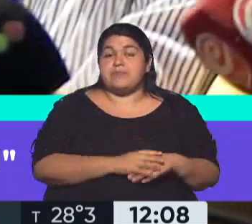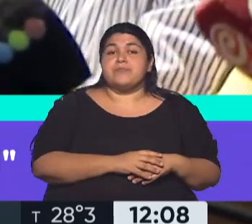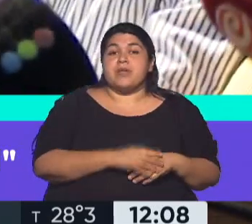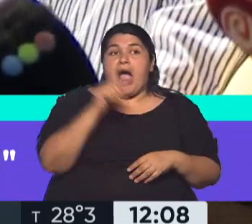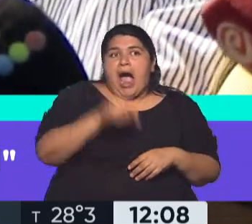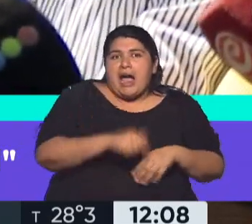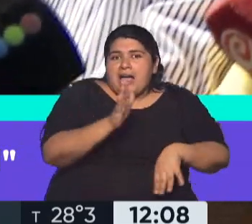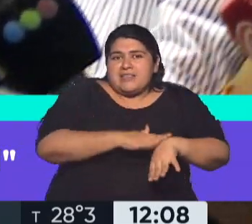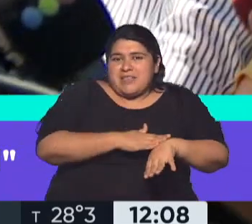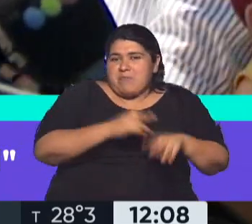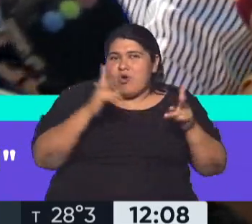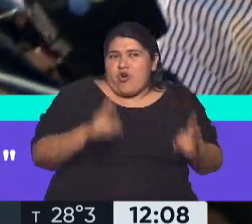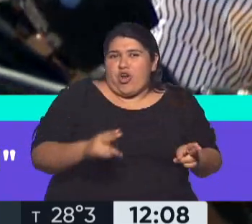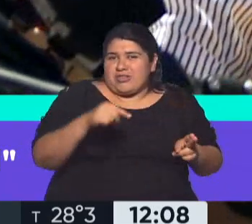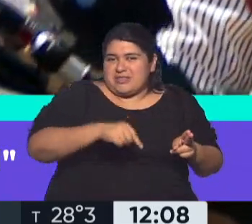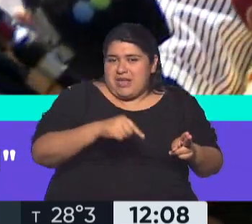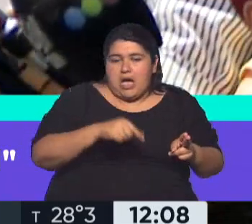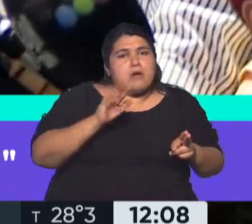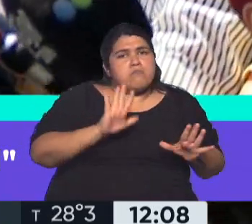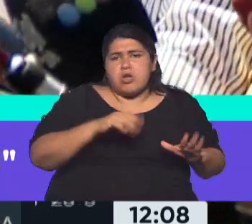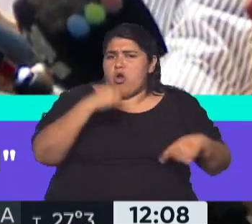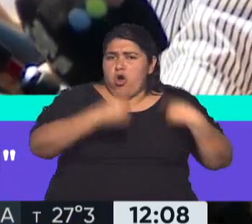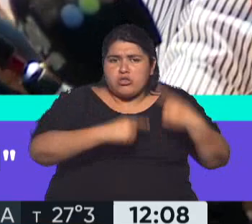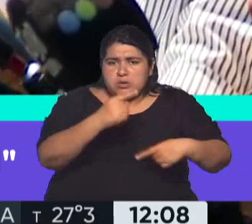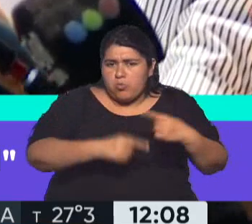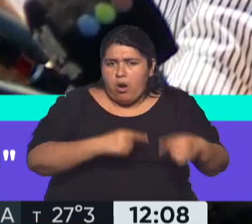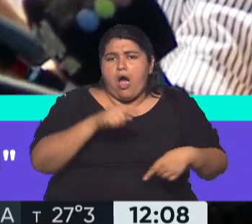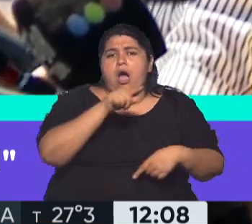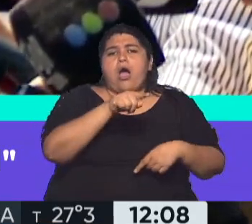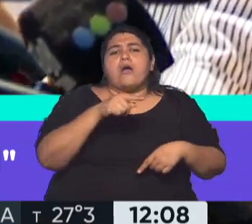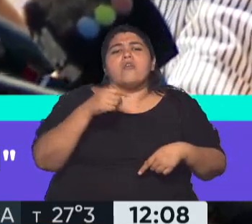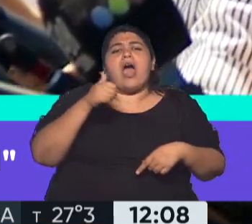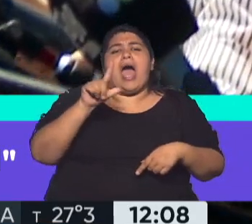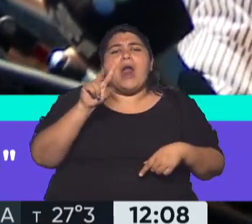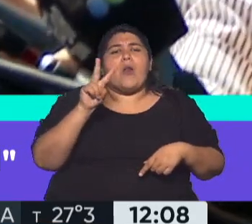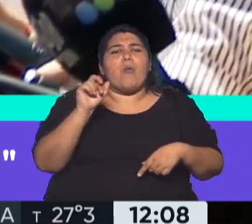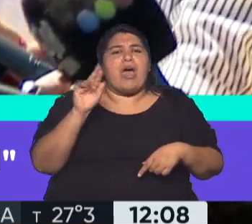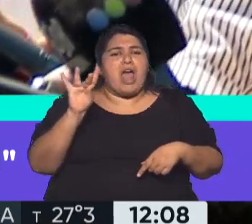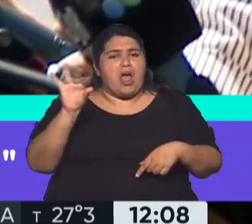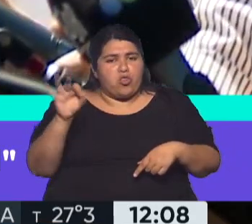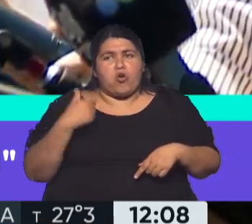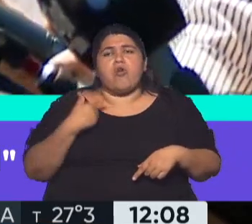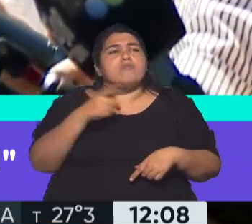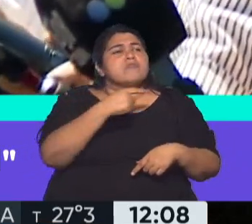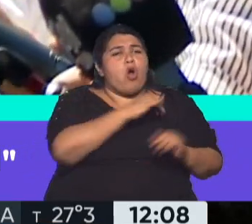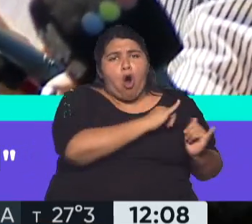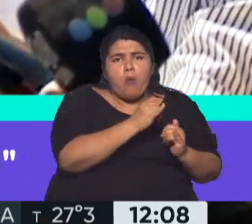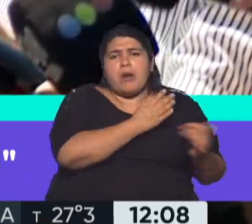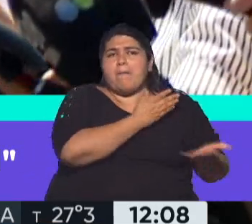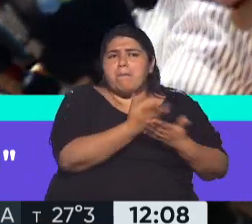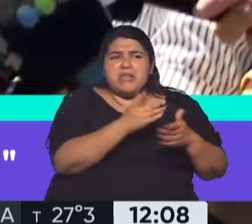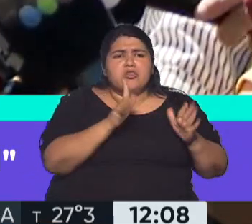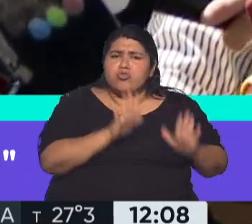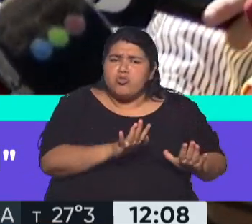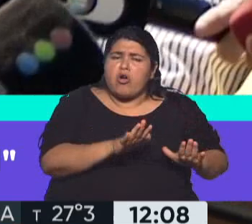escena acá, como le dijo Balbón, si no me equivoco, pero la escena va a continuar. Termina en Pedriel y Alvarado, porque los chicos pidieron terminar hasta el último